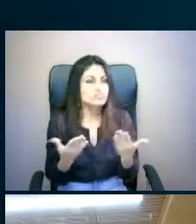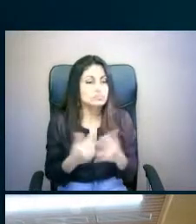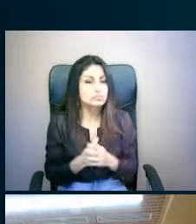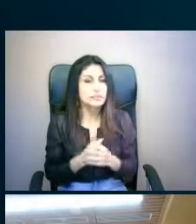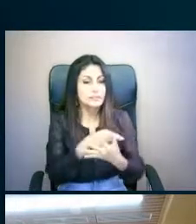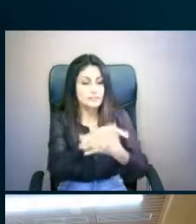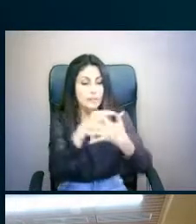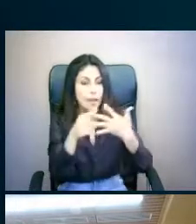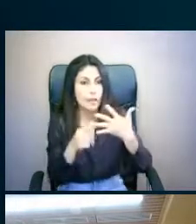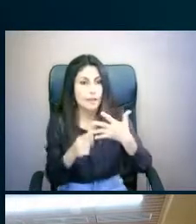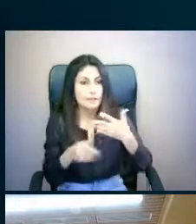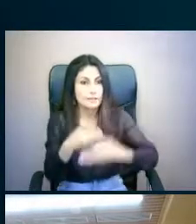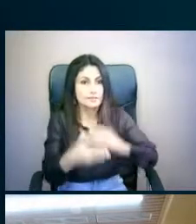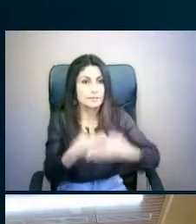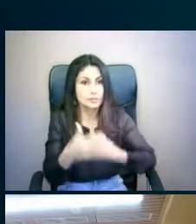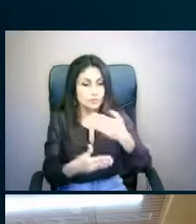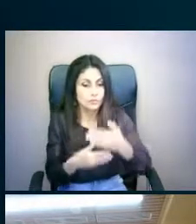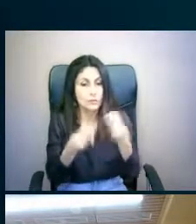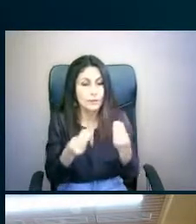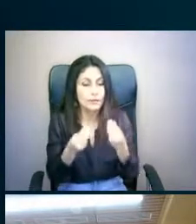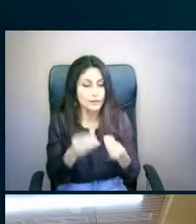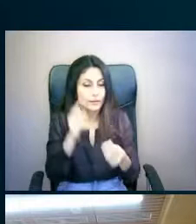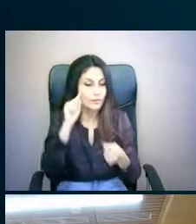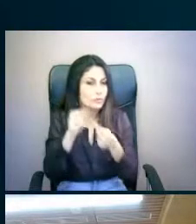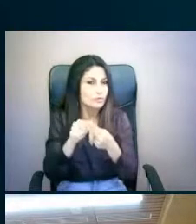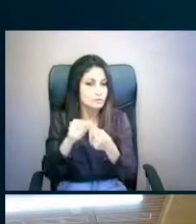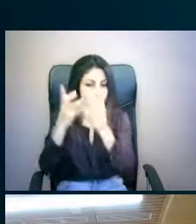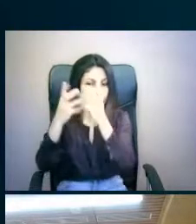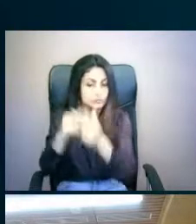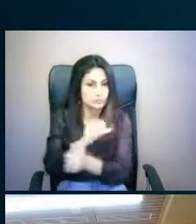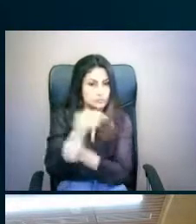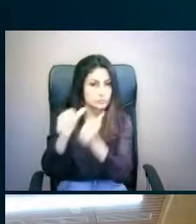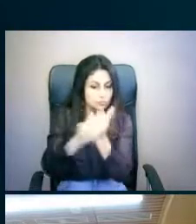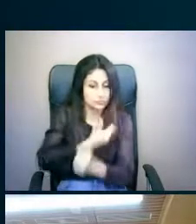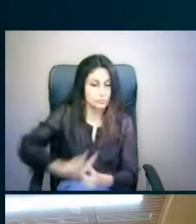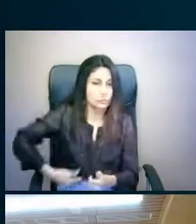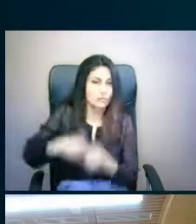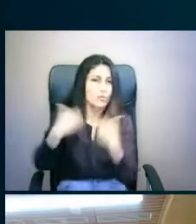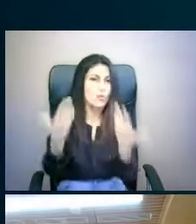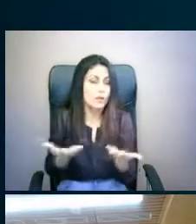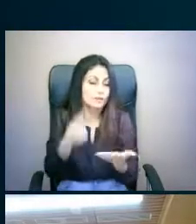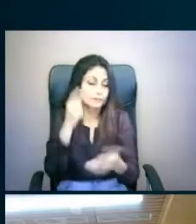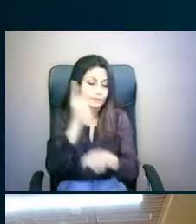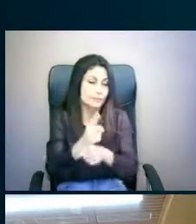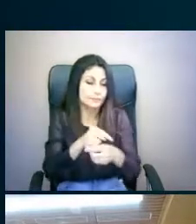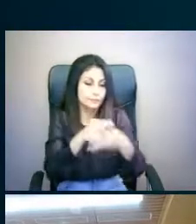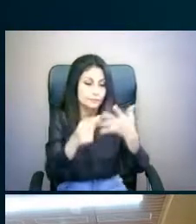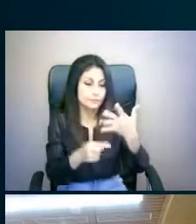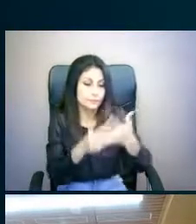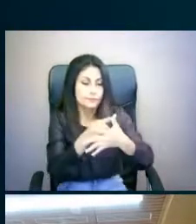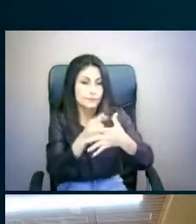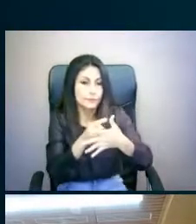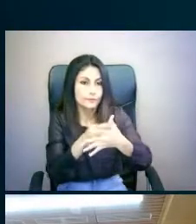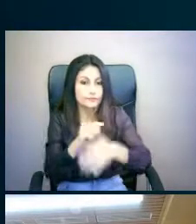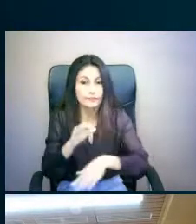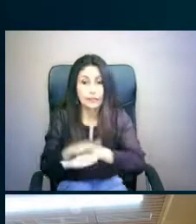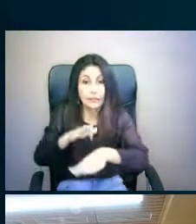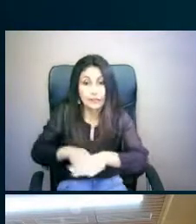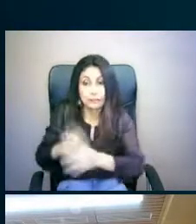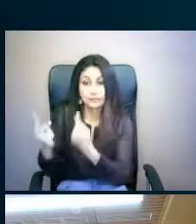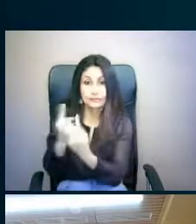5 de los desarrollos que confeccionamos para lograr estos objetivos y son los siguientes. Causa cliente, causa